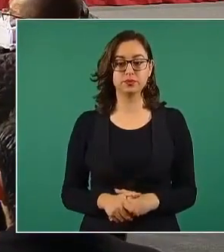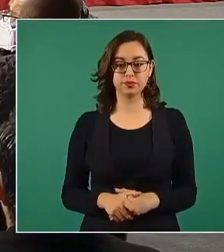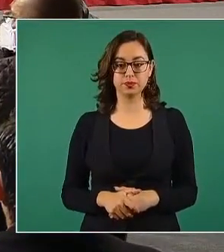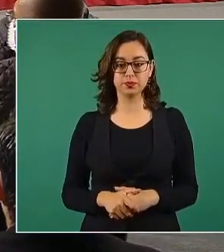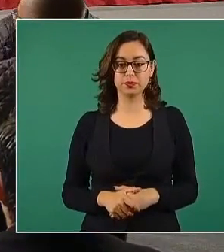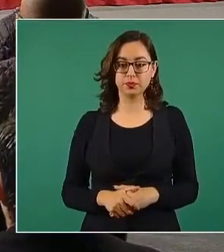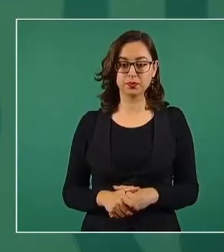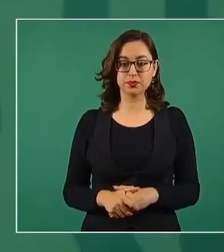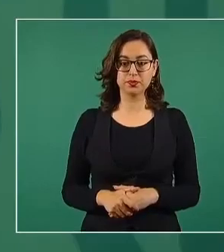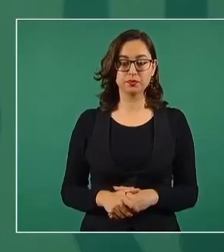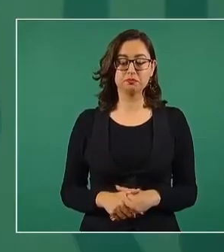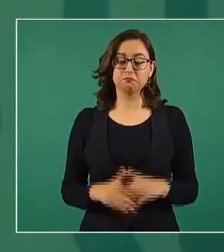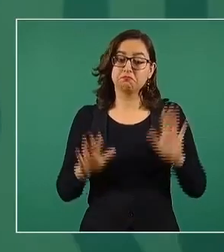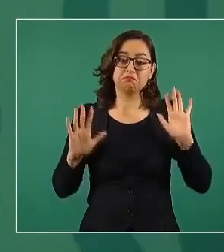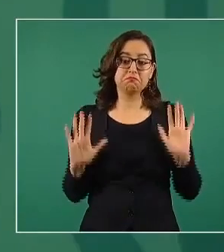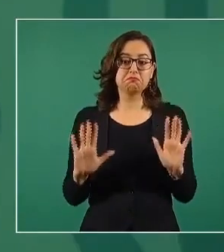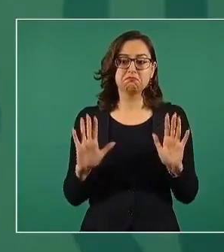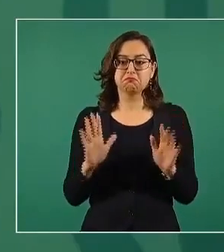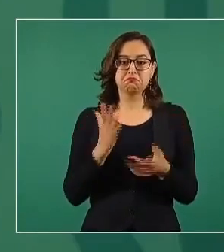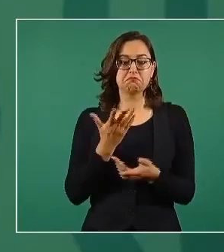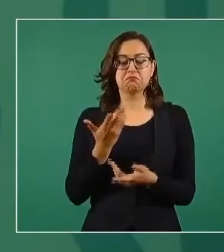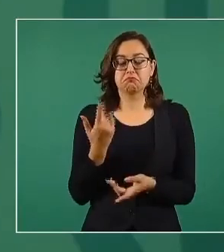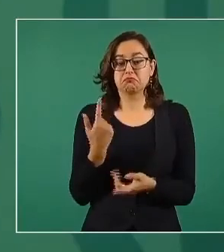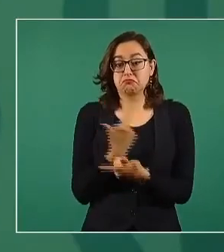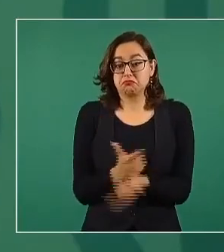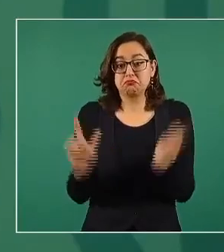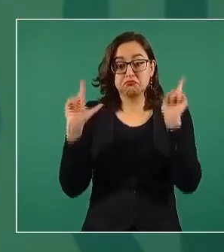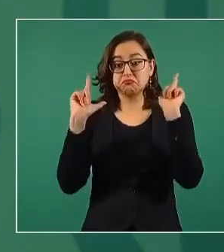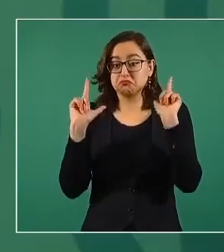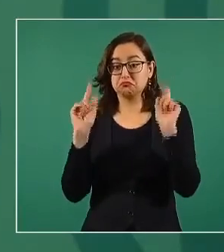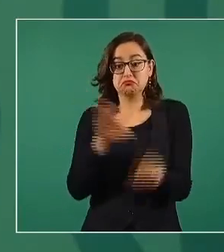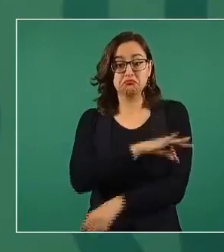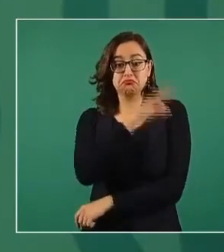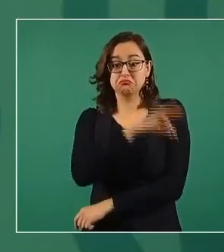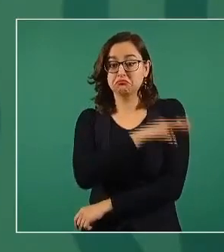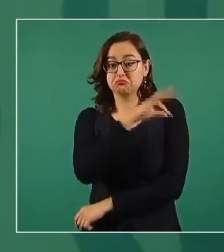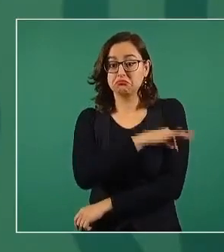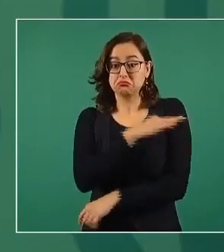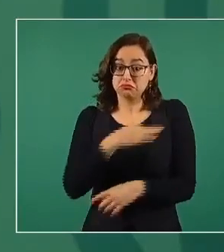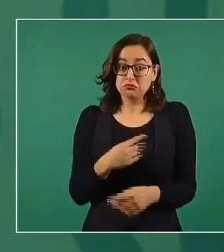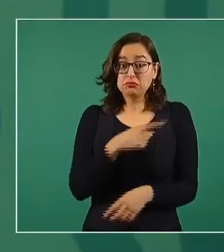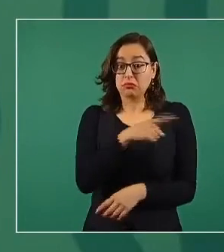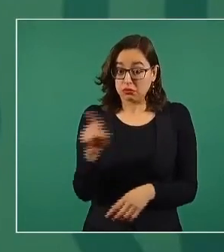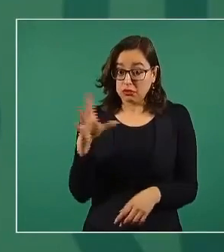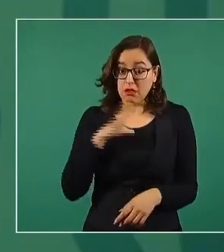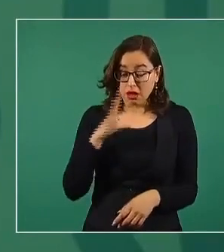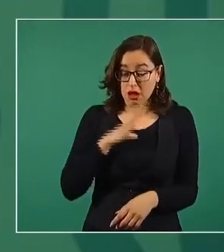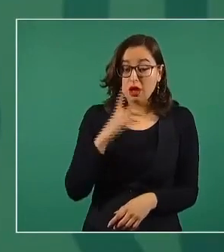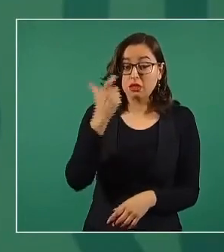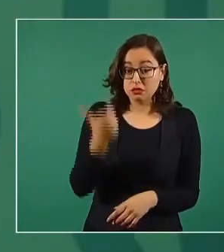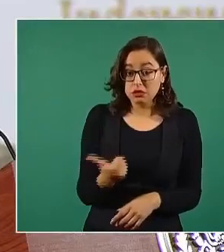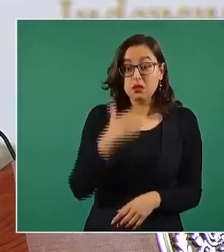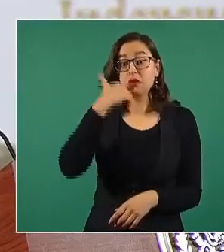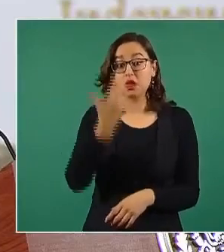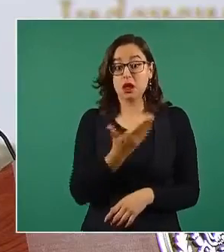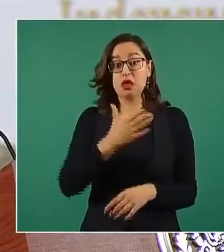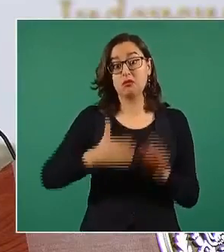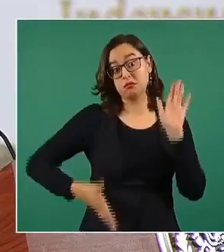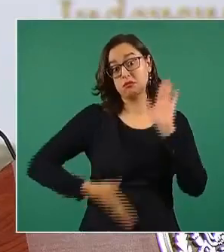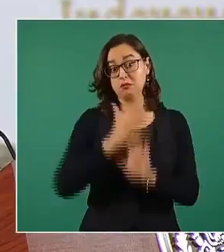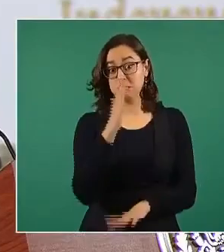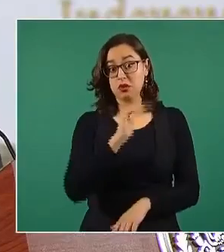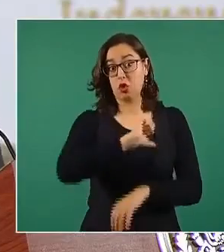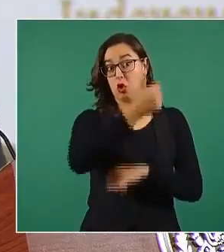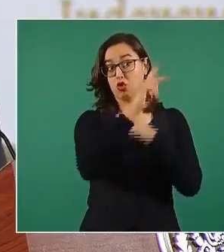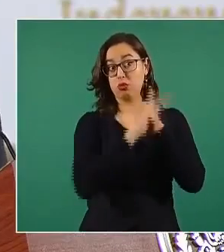debemos dar todas las facilidades, y el que tenga recursos y que pueda irse a vacunar